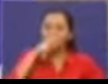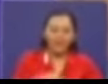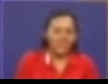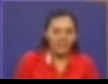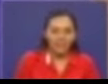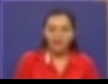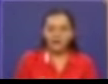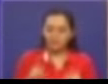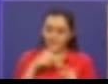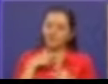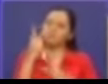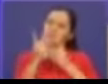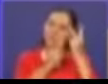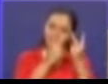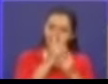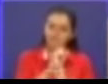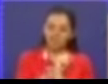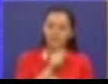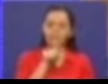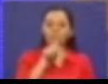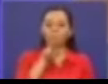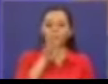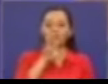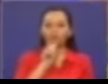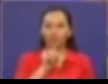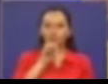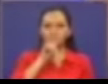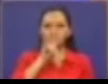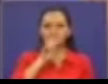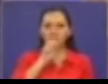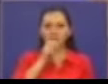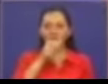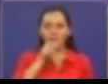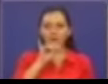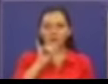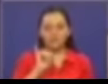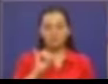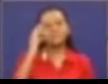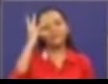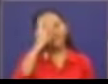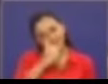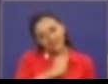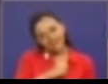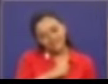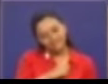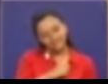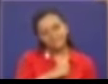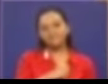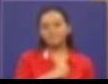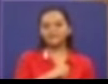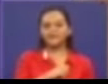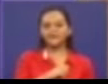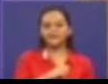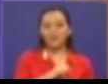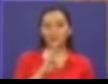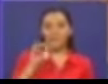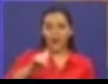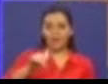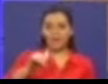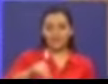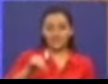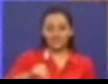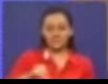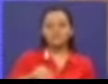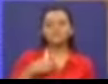visitar Misahuallí, Puerto Misahuallí también. Bueno, qué decirle, la pasamos precioso. El día martes nos fuimos a hacer